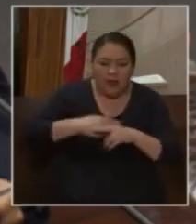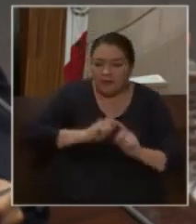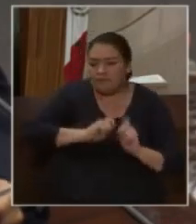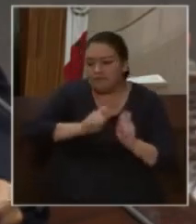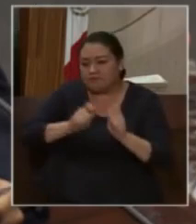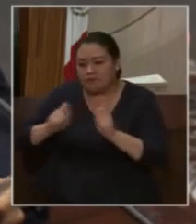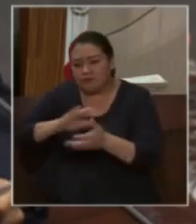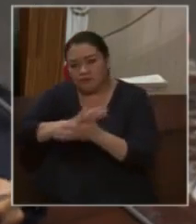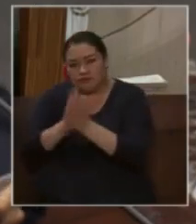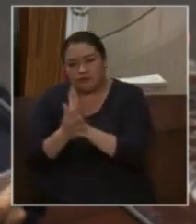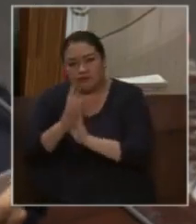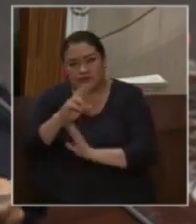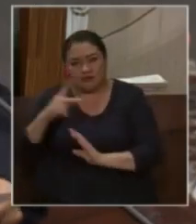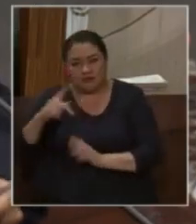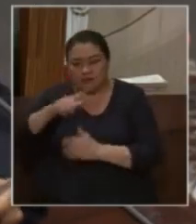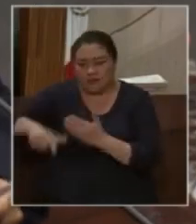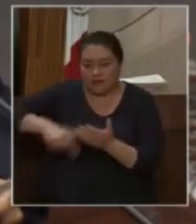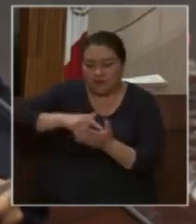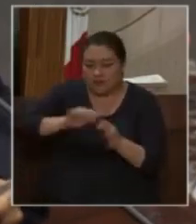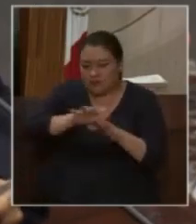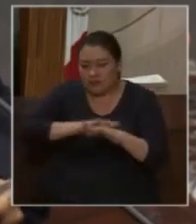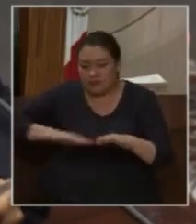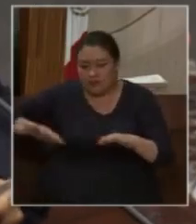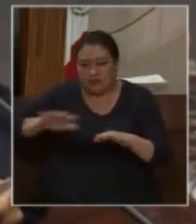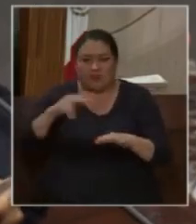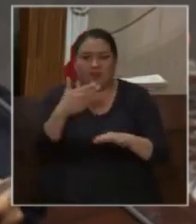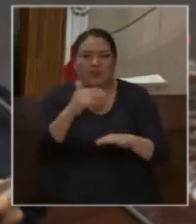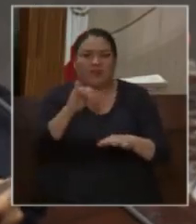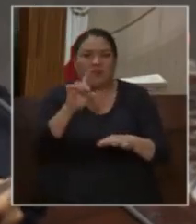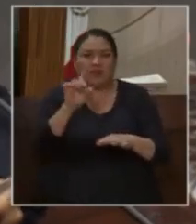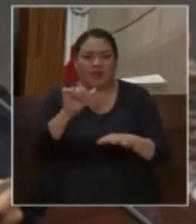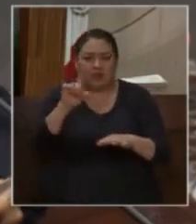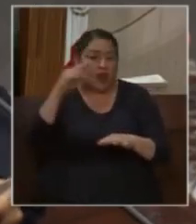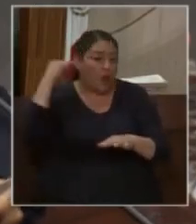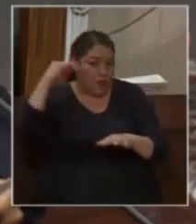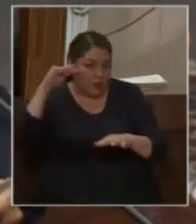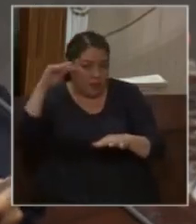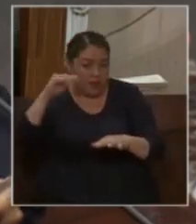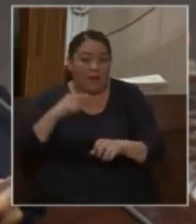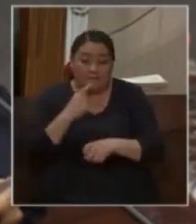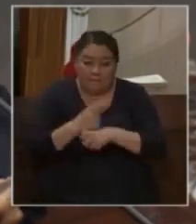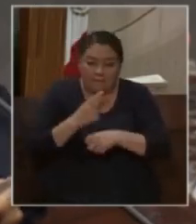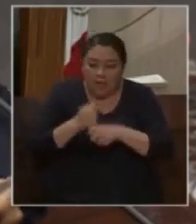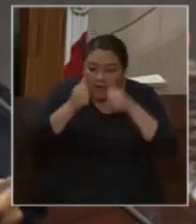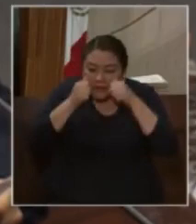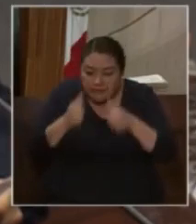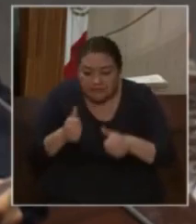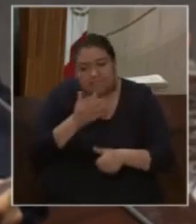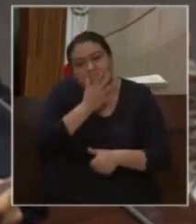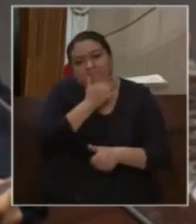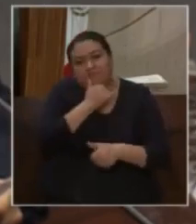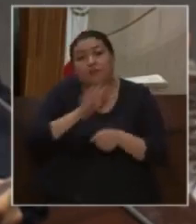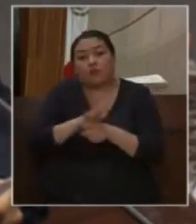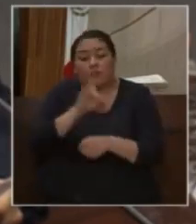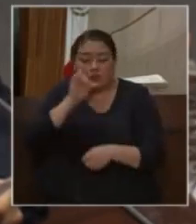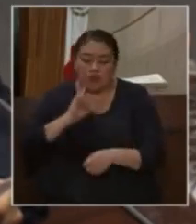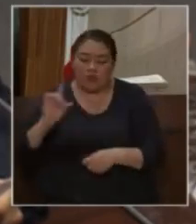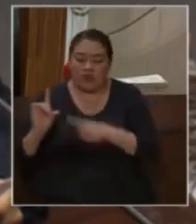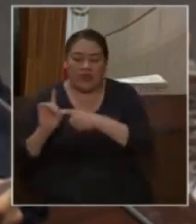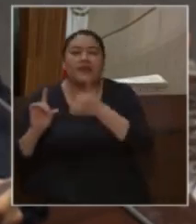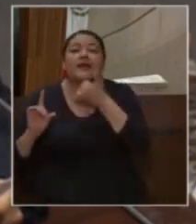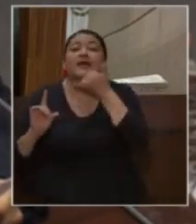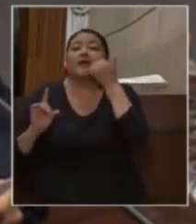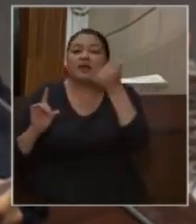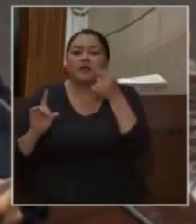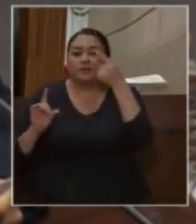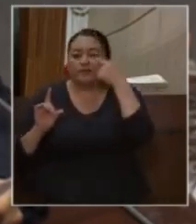en el municipio de Hidalgo, Michoacán. En el proyecto de cuenta se proponen inatendibles los agravios porque la actora parte de una premisa errónea, esto